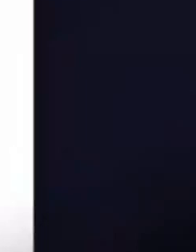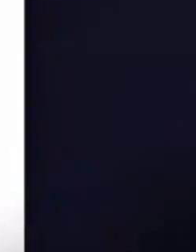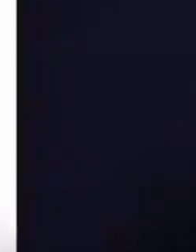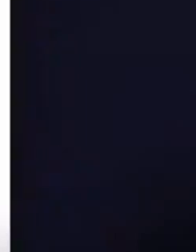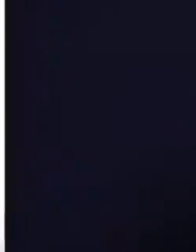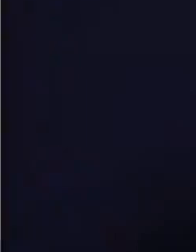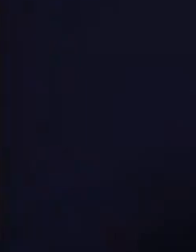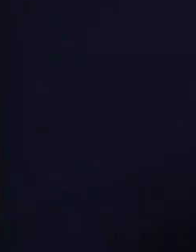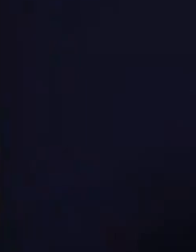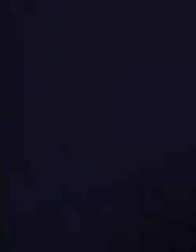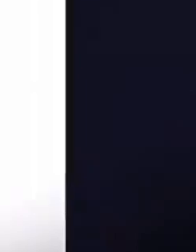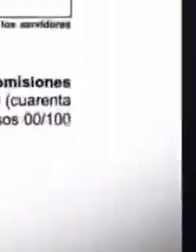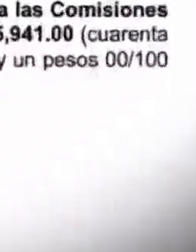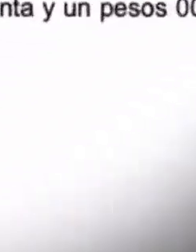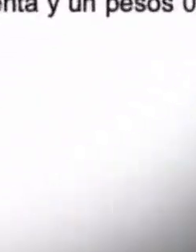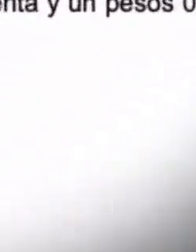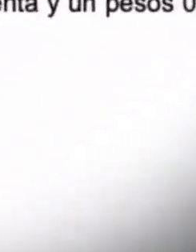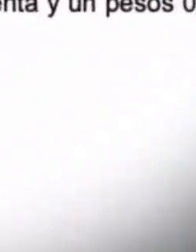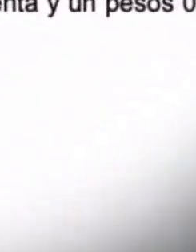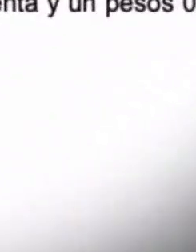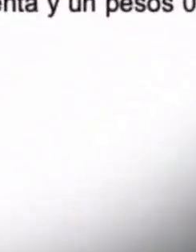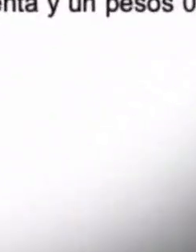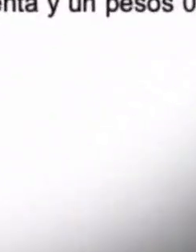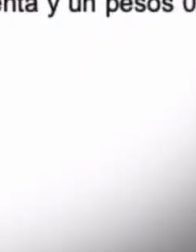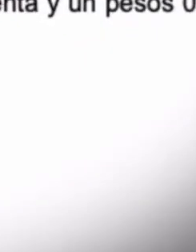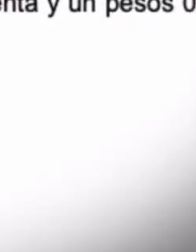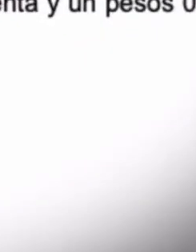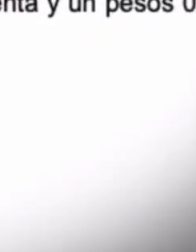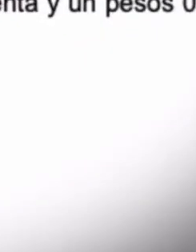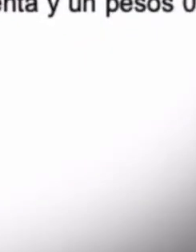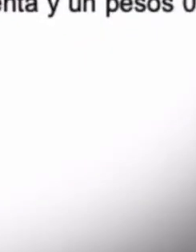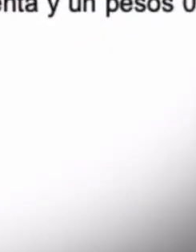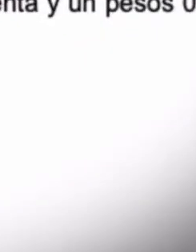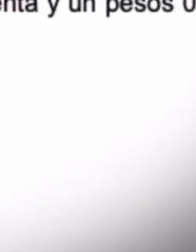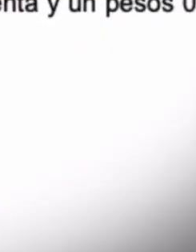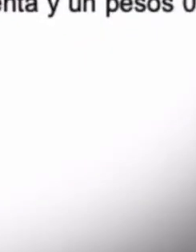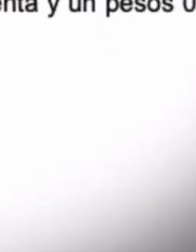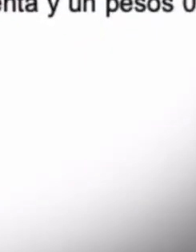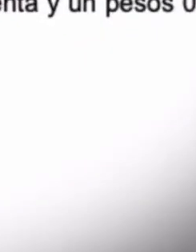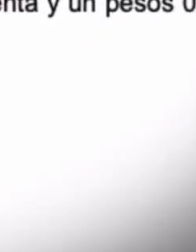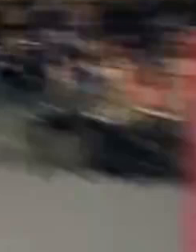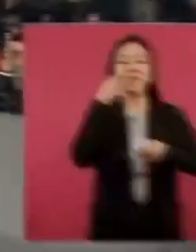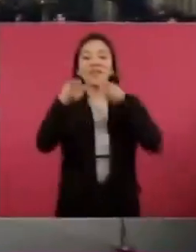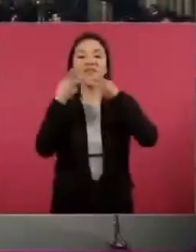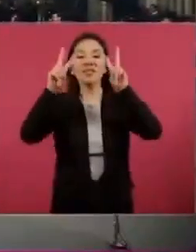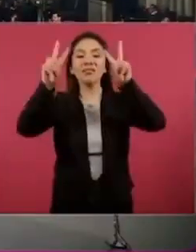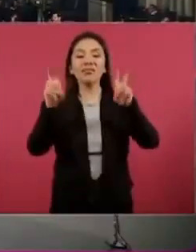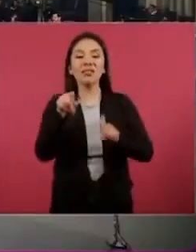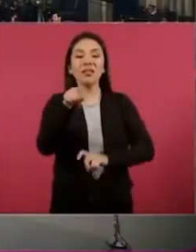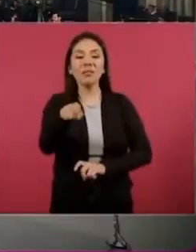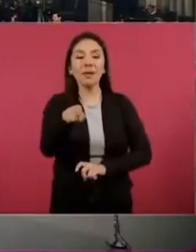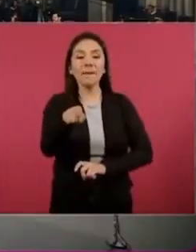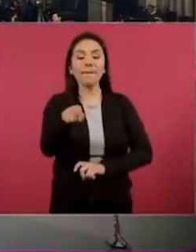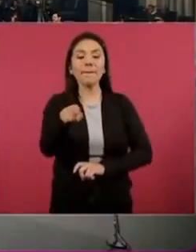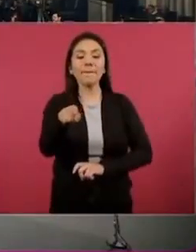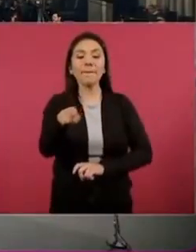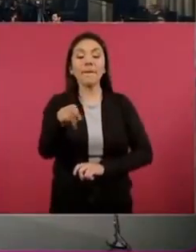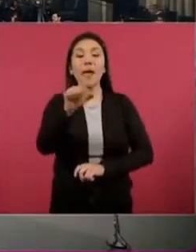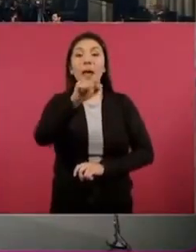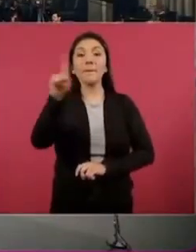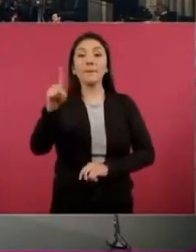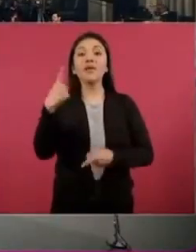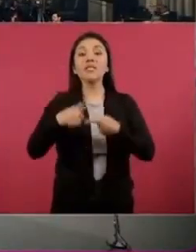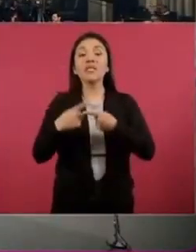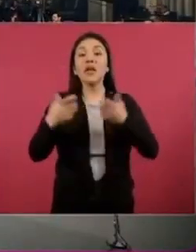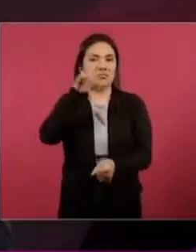las representaciones será de 43.1 millones de pesos, dice el documento. Un ejemplo de cómo se usan